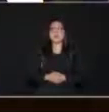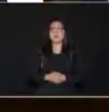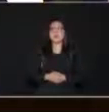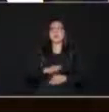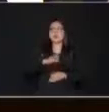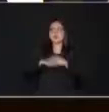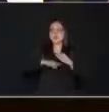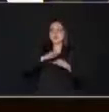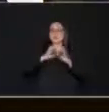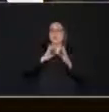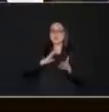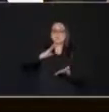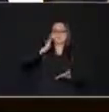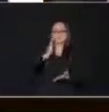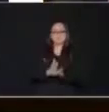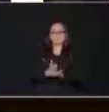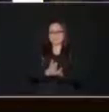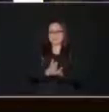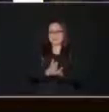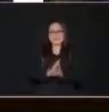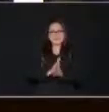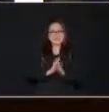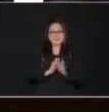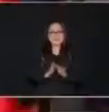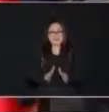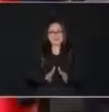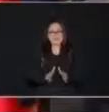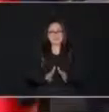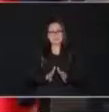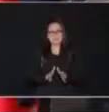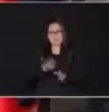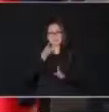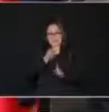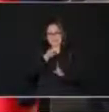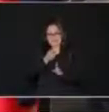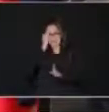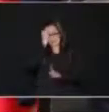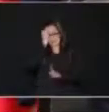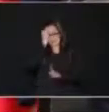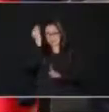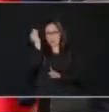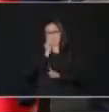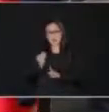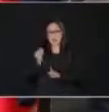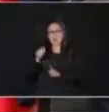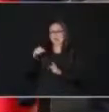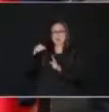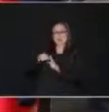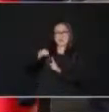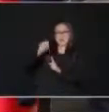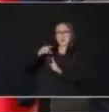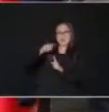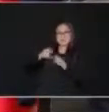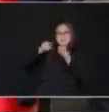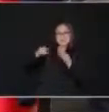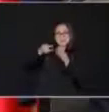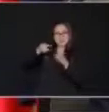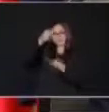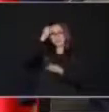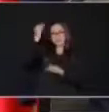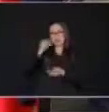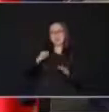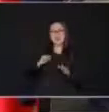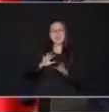a la recaudación. Así y es. Después de ahí empezar a repartir más. Pero si no hay que repartir, pues ¿qué repartes?